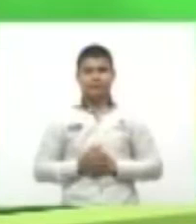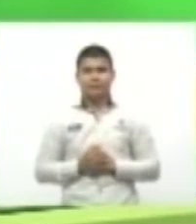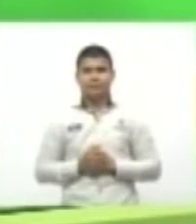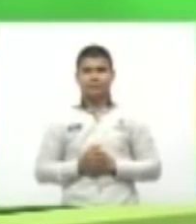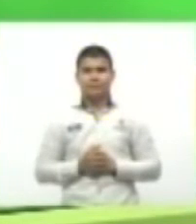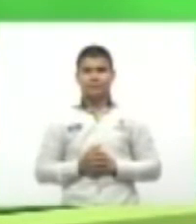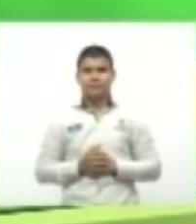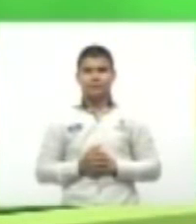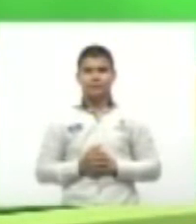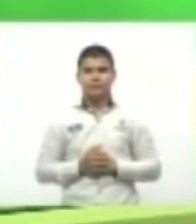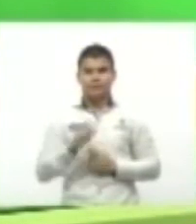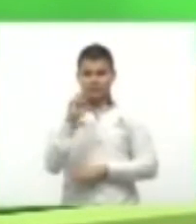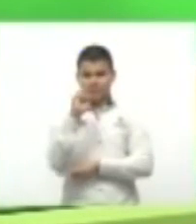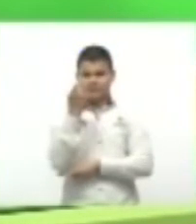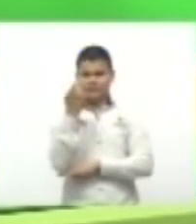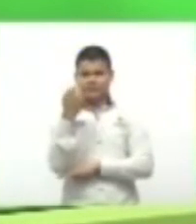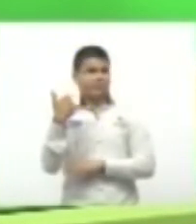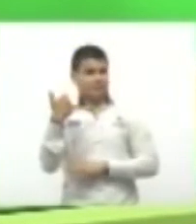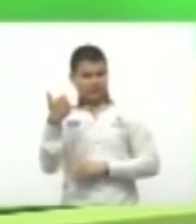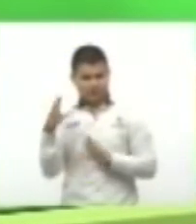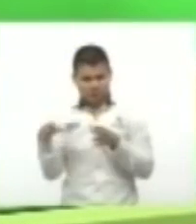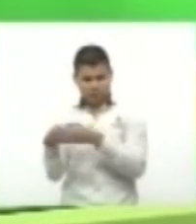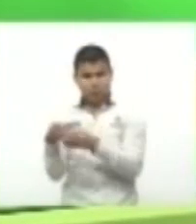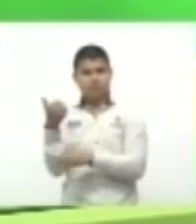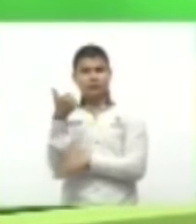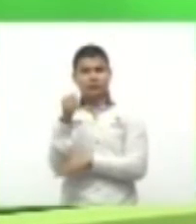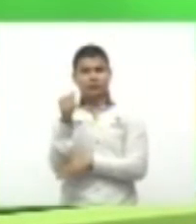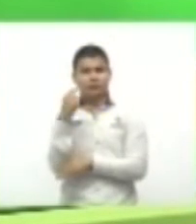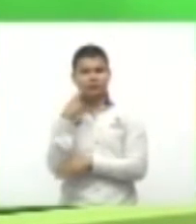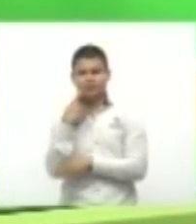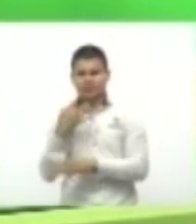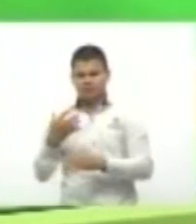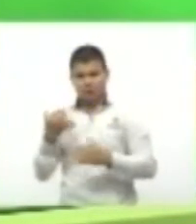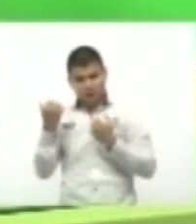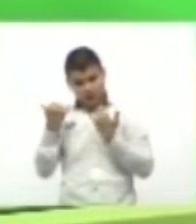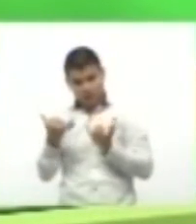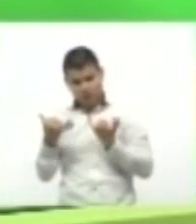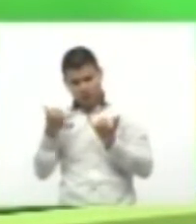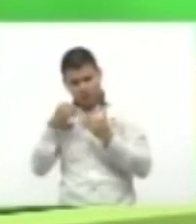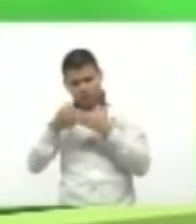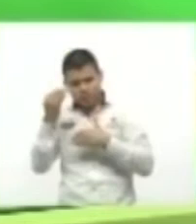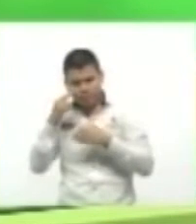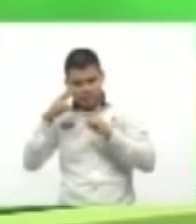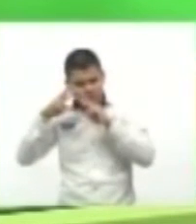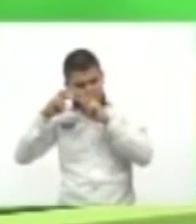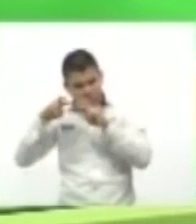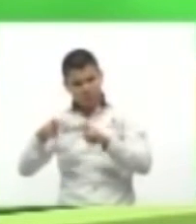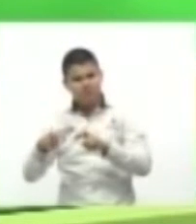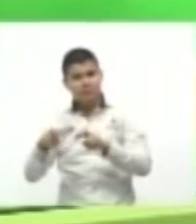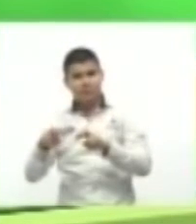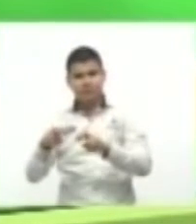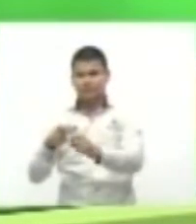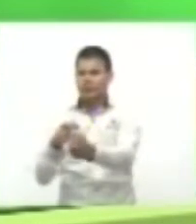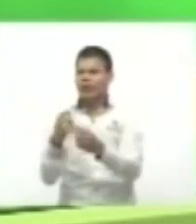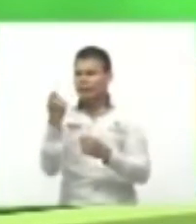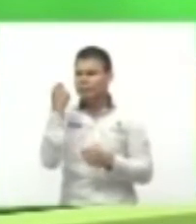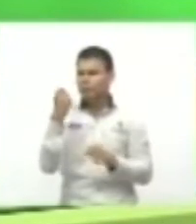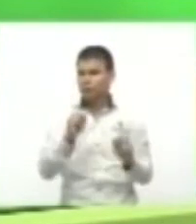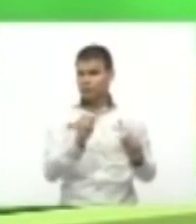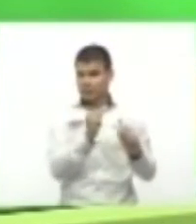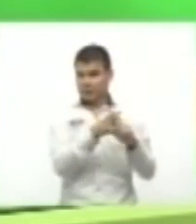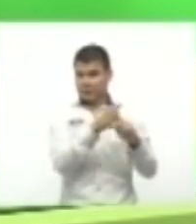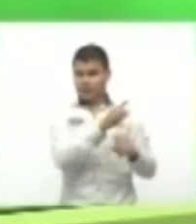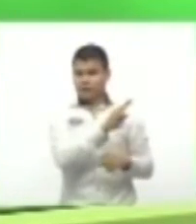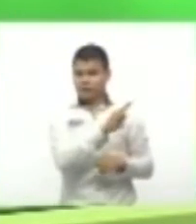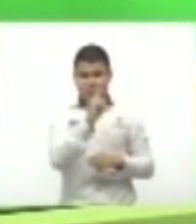La Fiscalía Décima Delegada ante la Corte Suprema de Justicia inició una investigación contra los últimos 3 exgobernadores de Sucre por haber